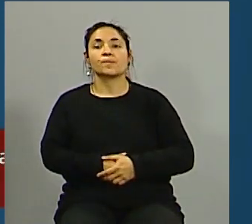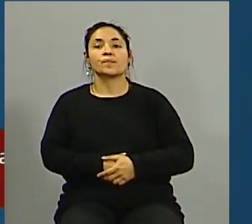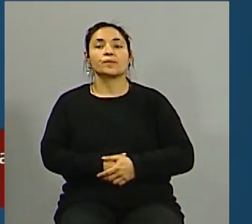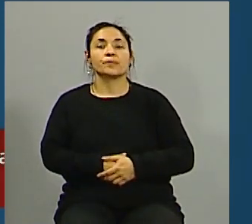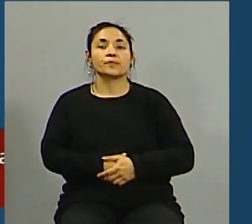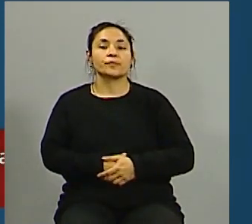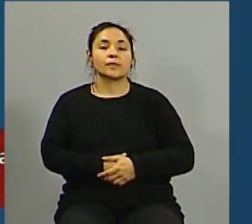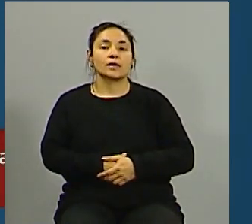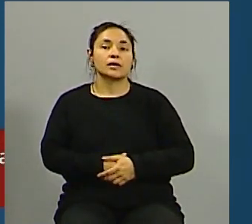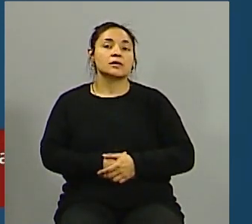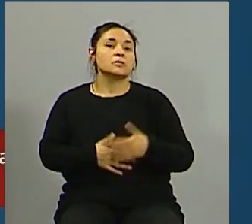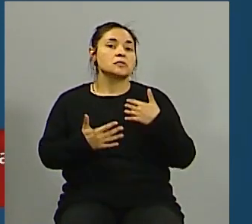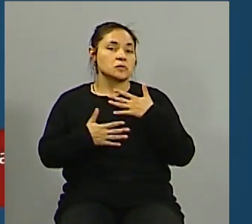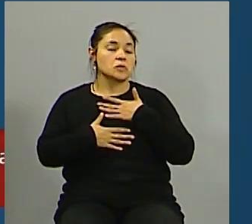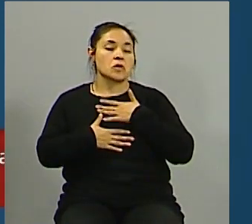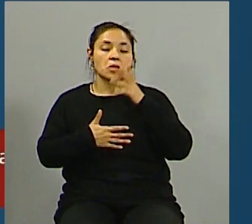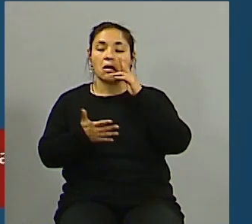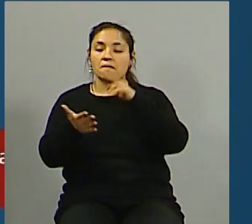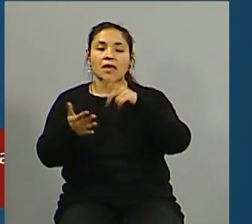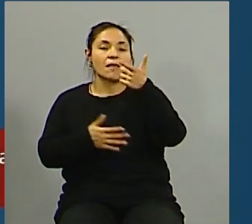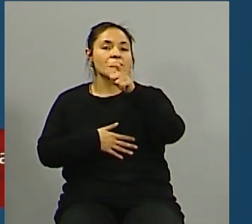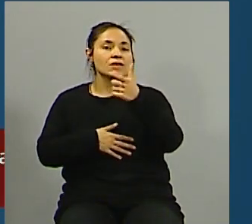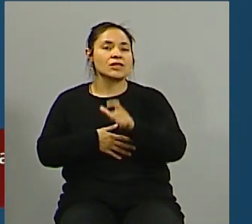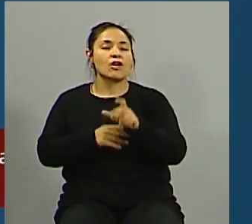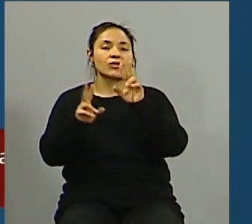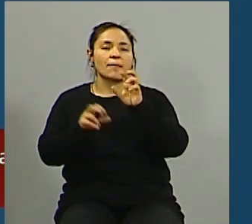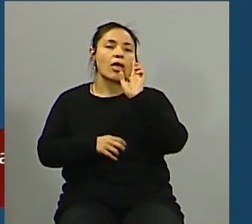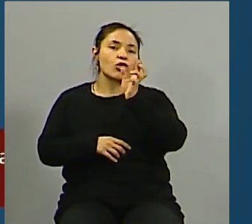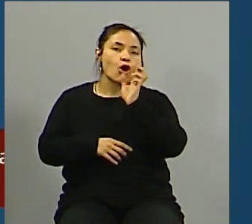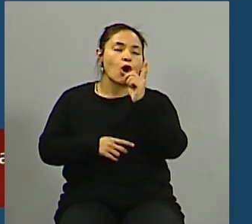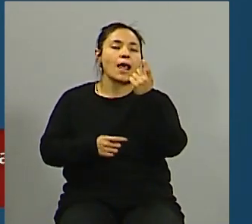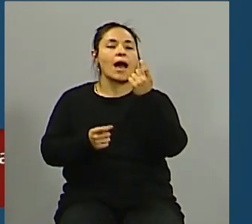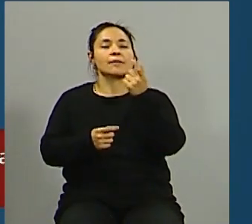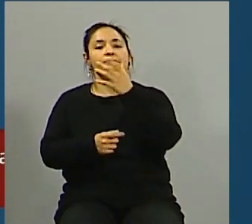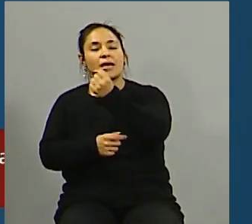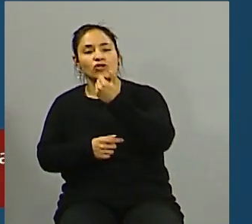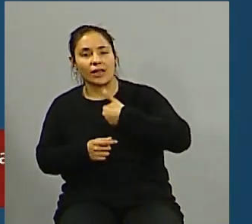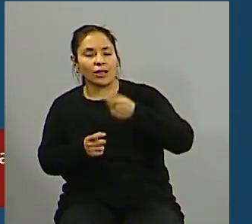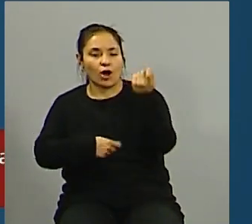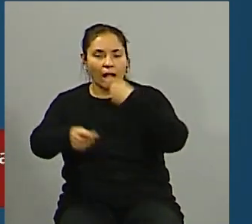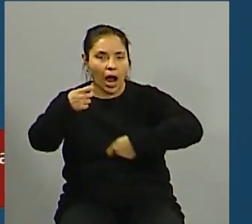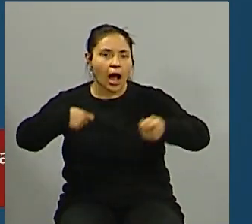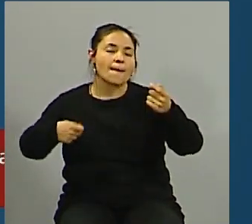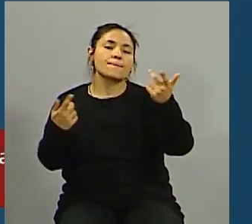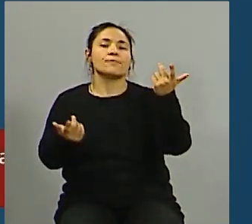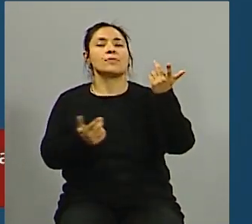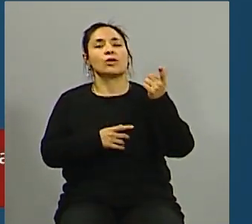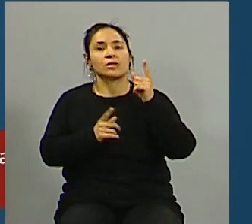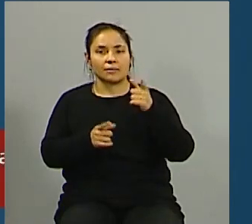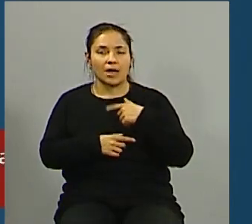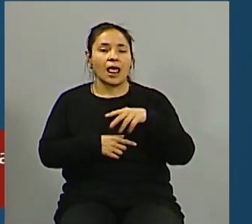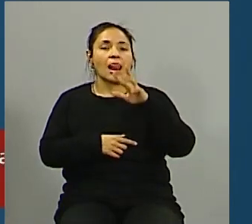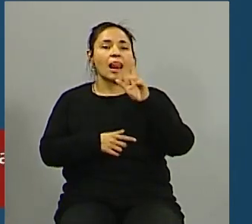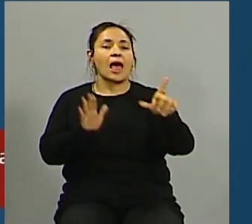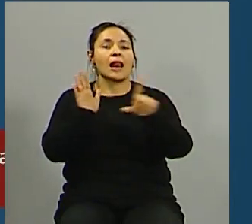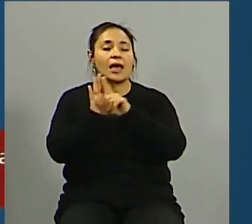Mira, vos sabés que estaba viendo algunos videos que hablan de la dolarización y que rescatan lo que fue la ley de convertibilidad. La ley de